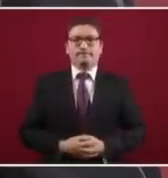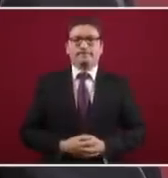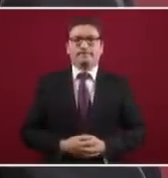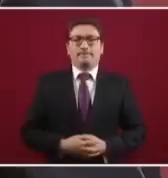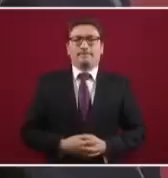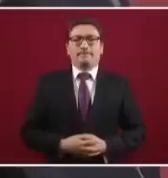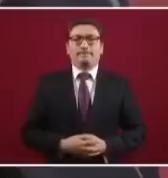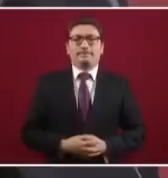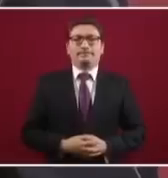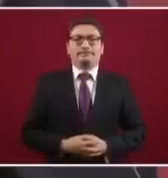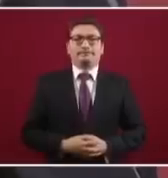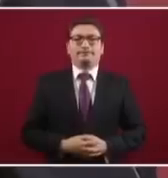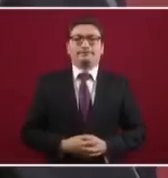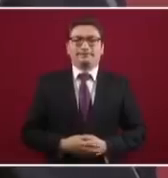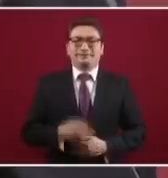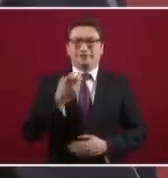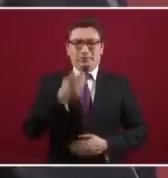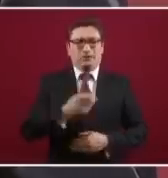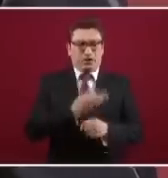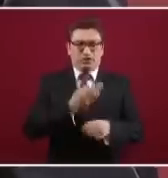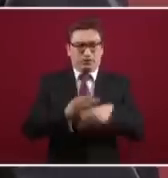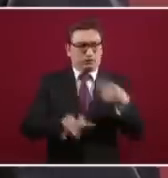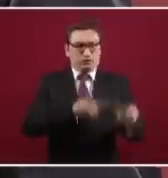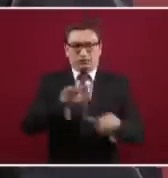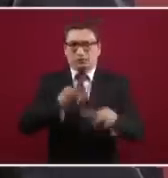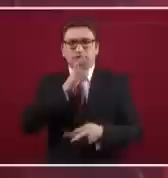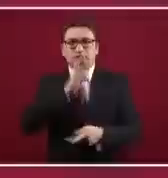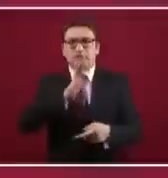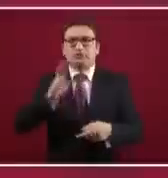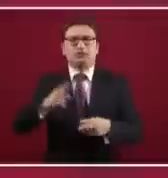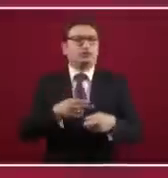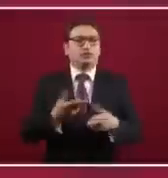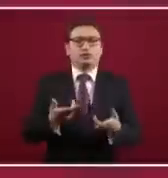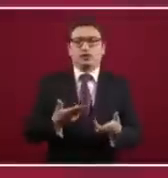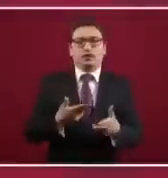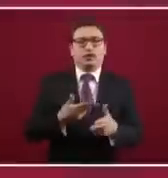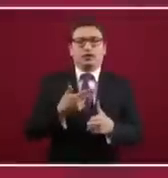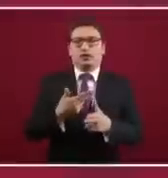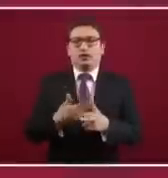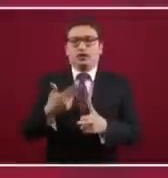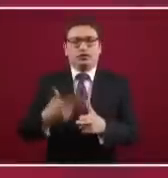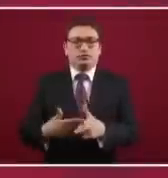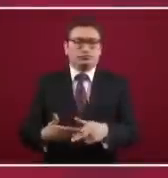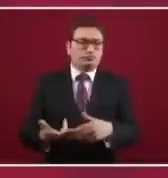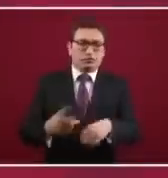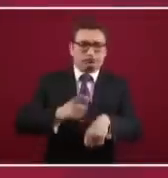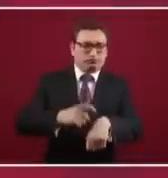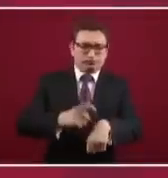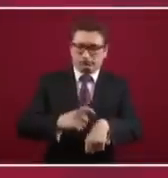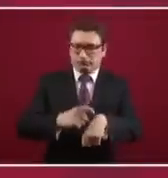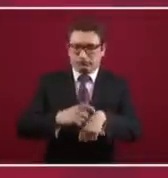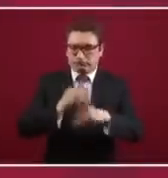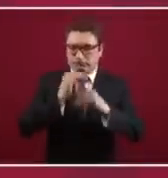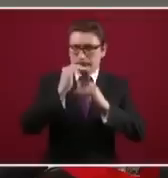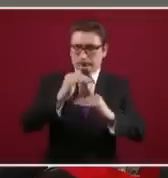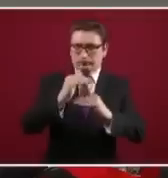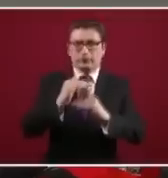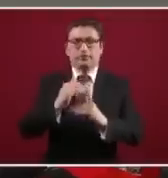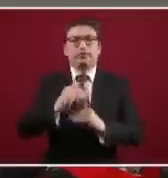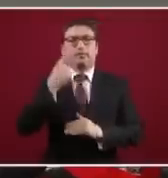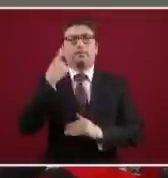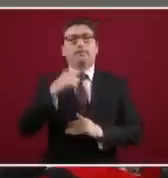Por eso contestamos preguntas hasta algún tiempo